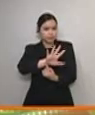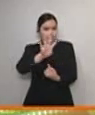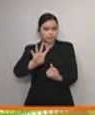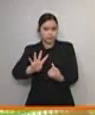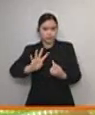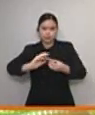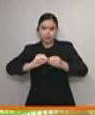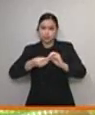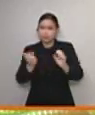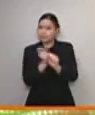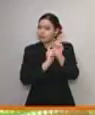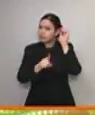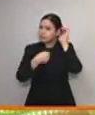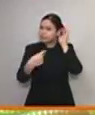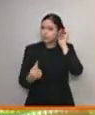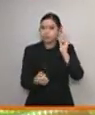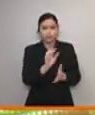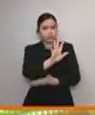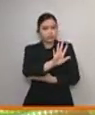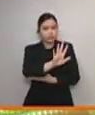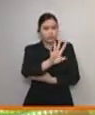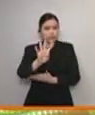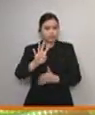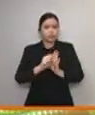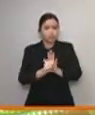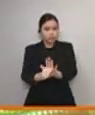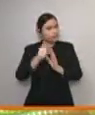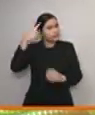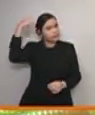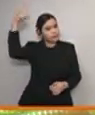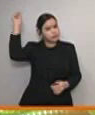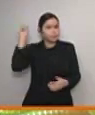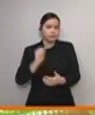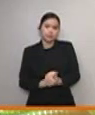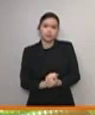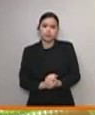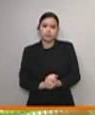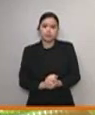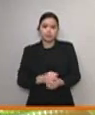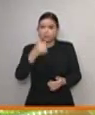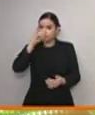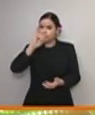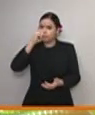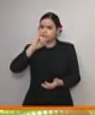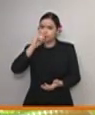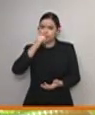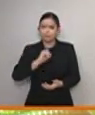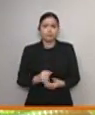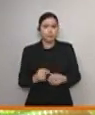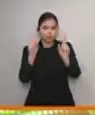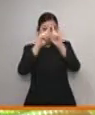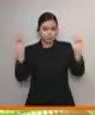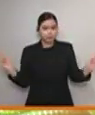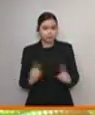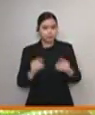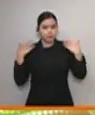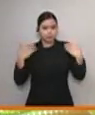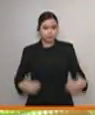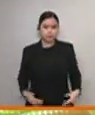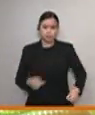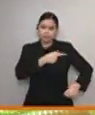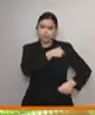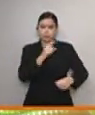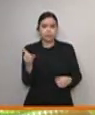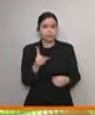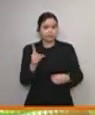4. Número ganador para la diaria 54 con su símbolo de sueños licor. En el cuadro del cuerpo representado en la axila